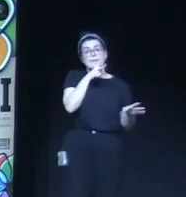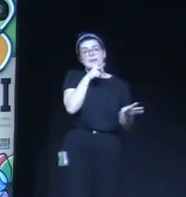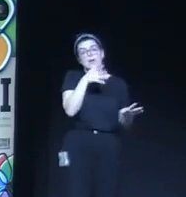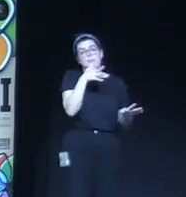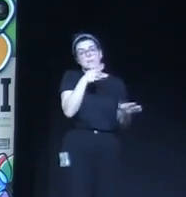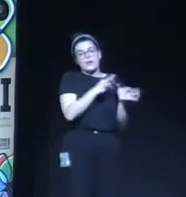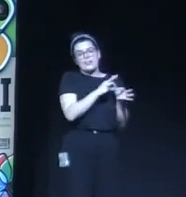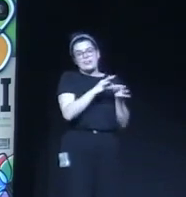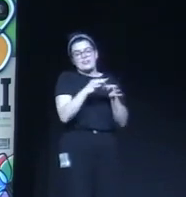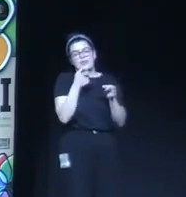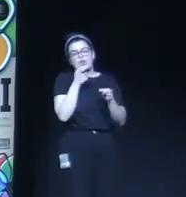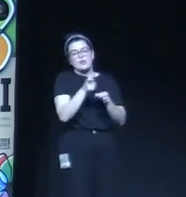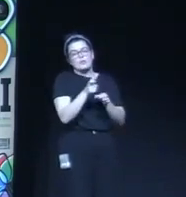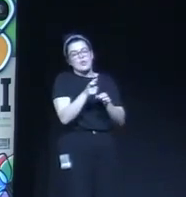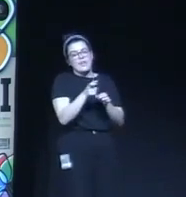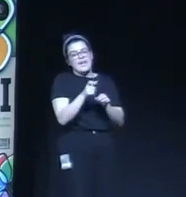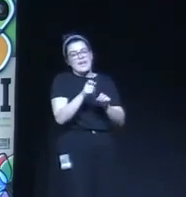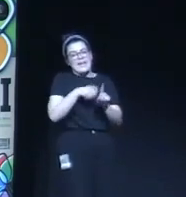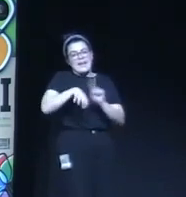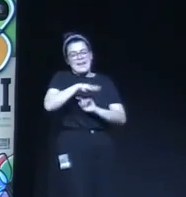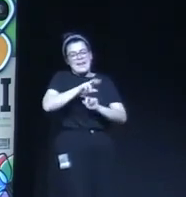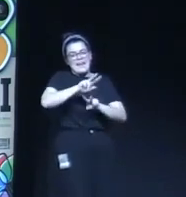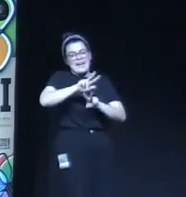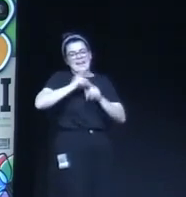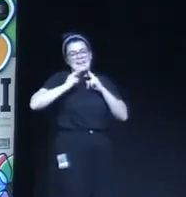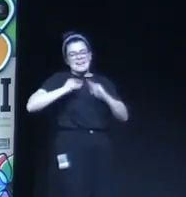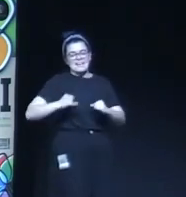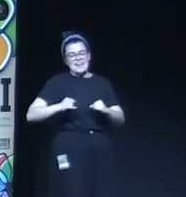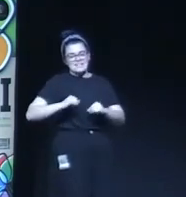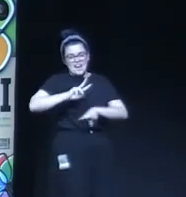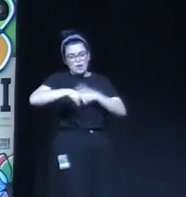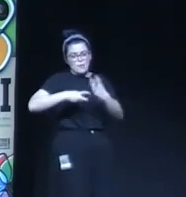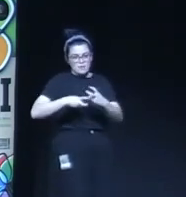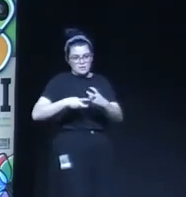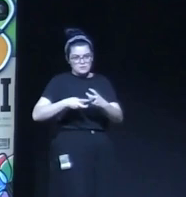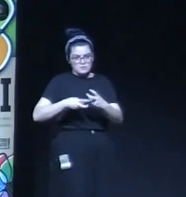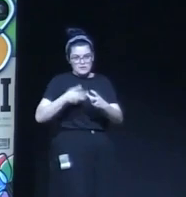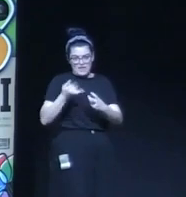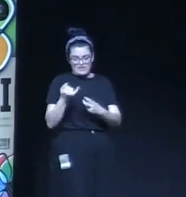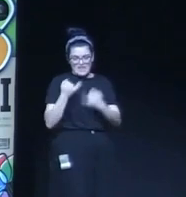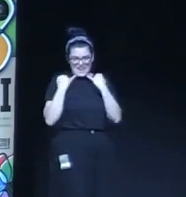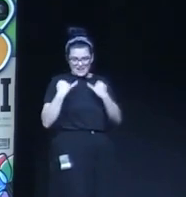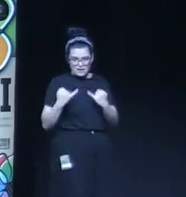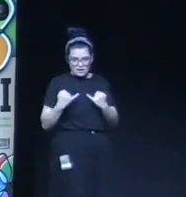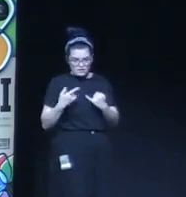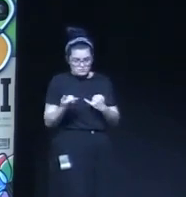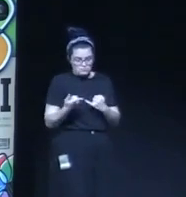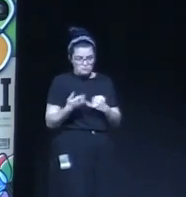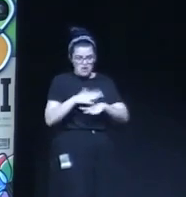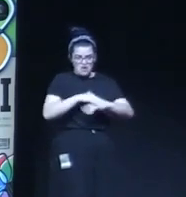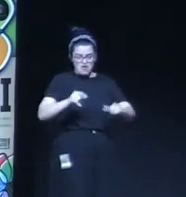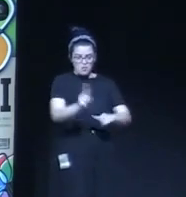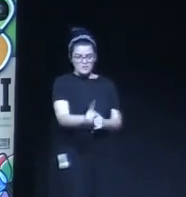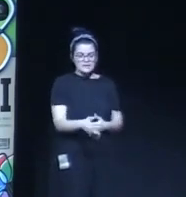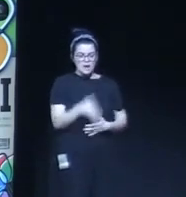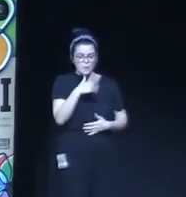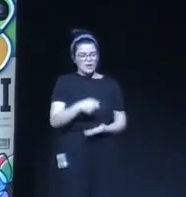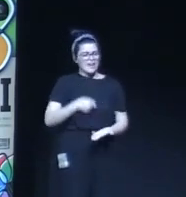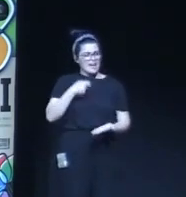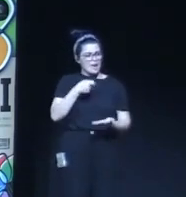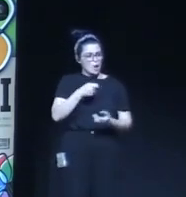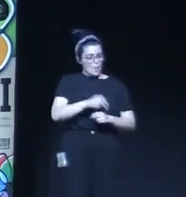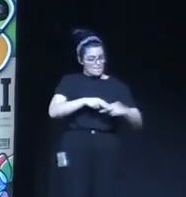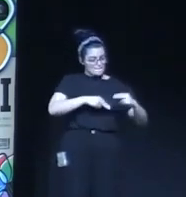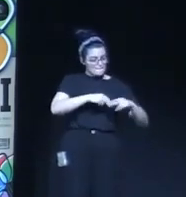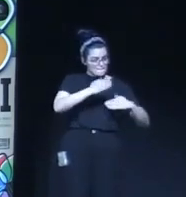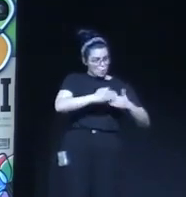renovables porque necesita mucha energía eléctrica, no compensa porque gasta tanta energía para producirlo como